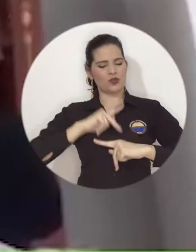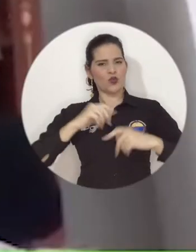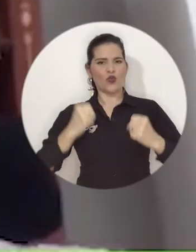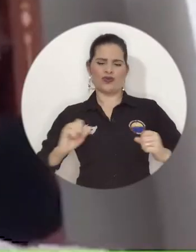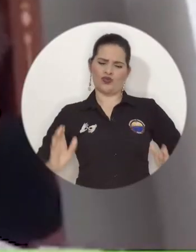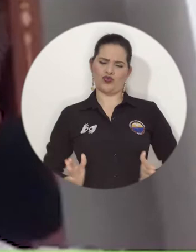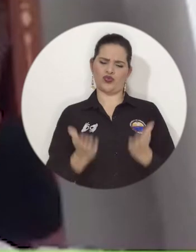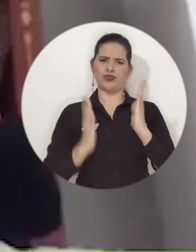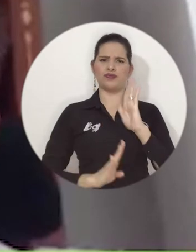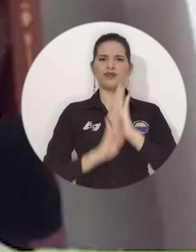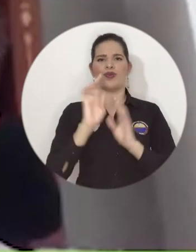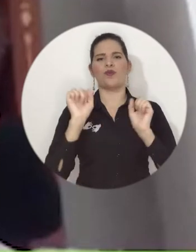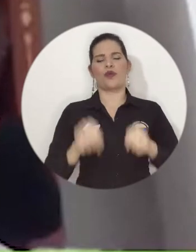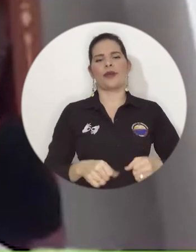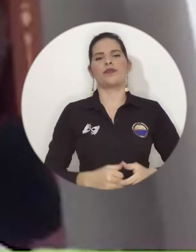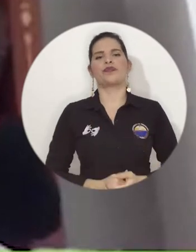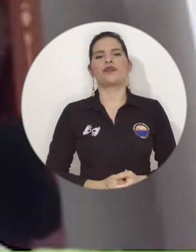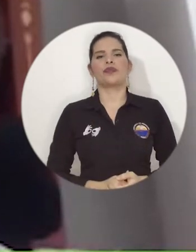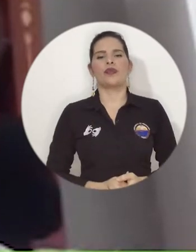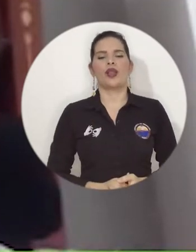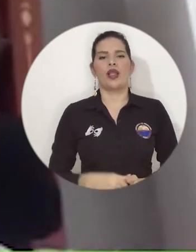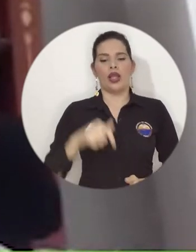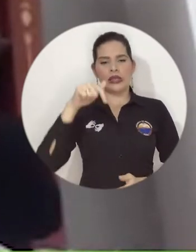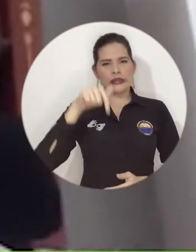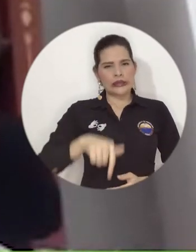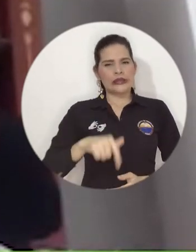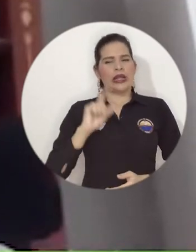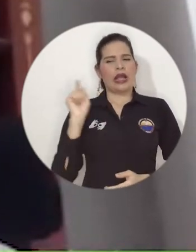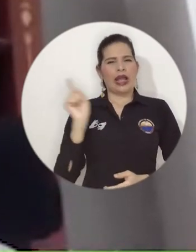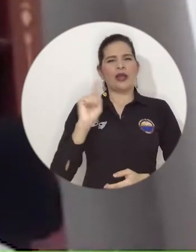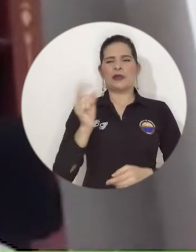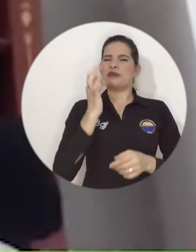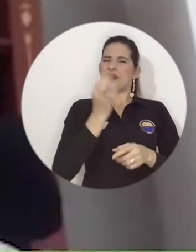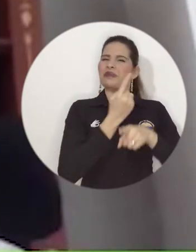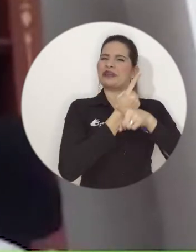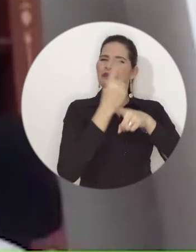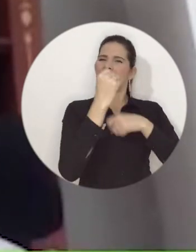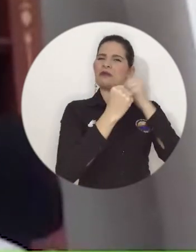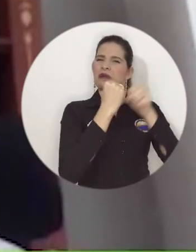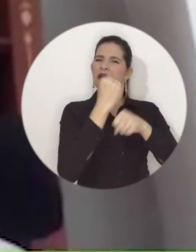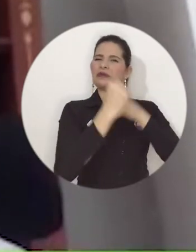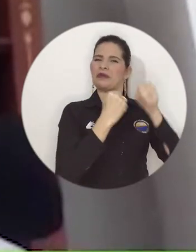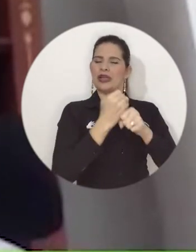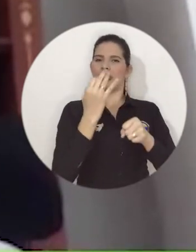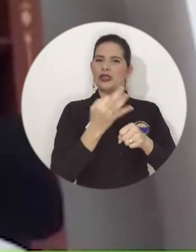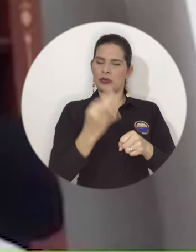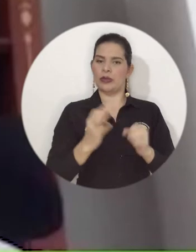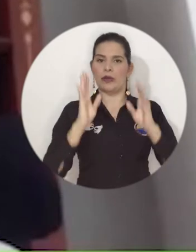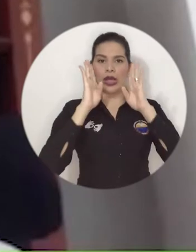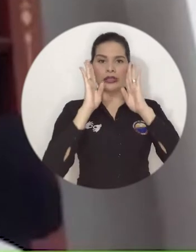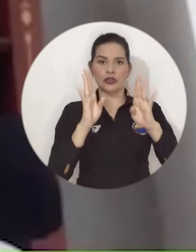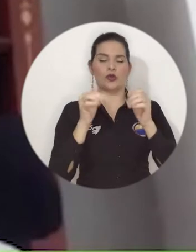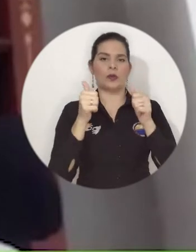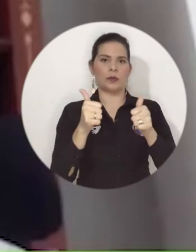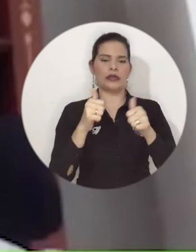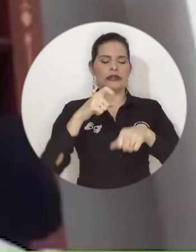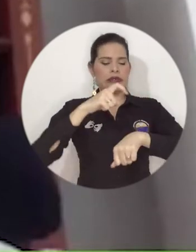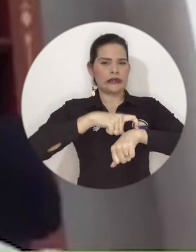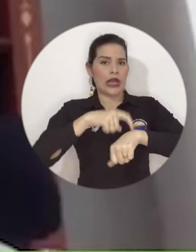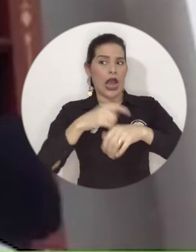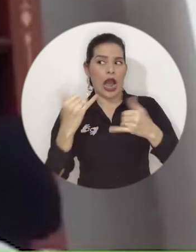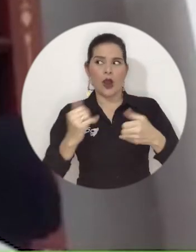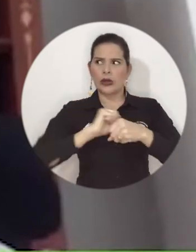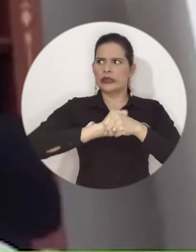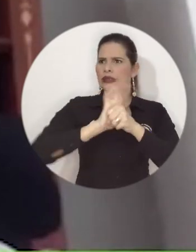empresa. Soy testigo que este evento se ha renovado con el pasar de los años, atendiendo las dinámicas propias de